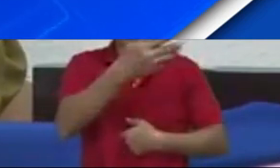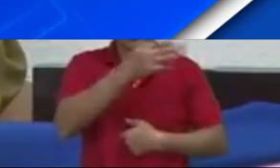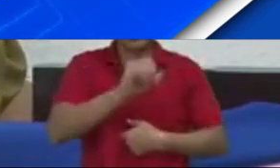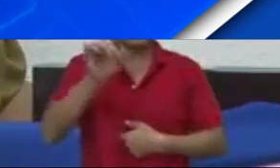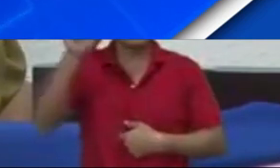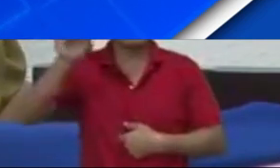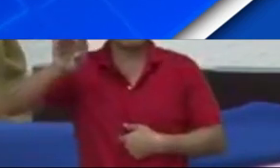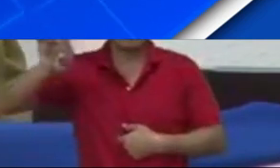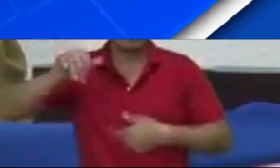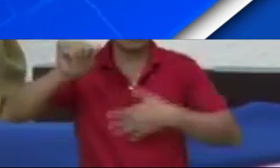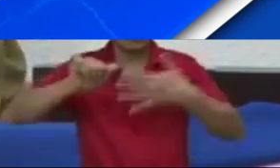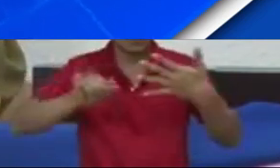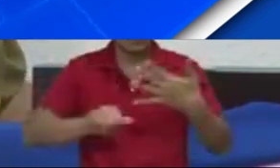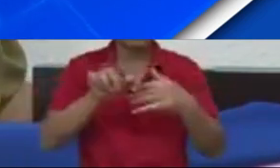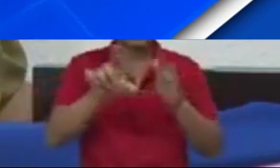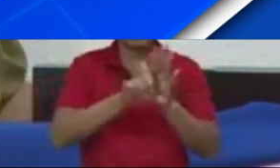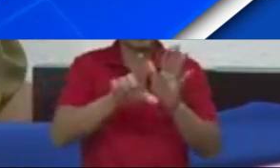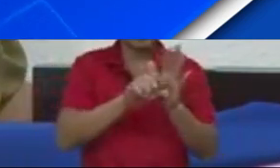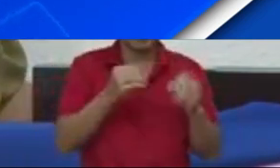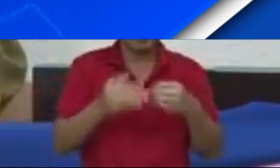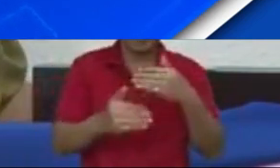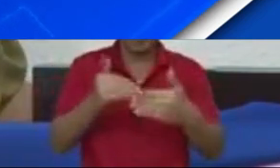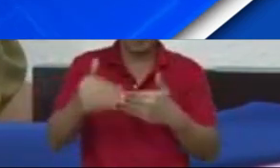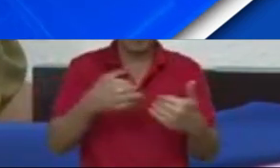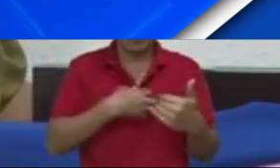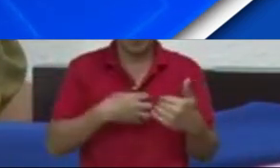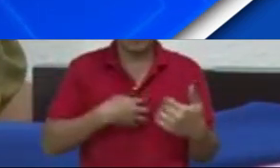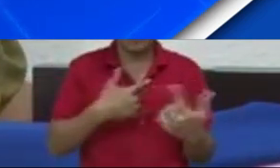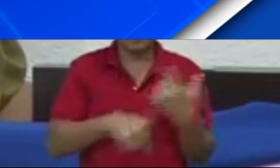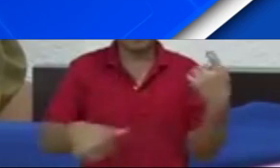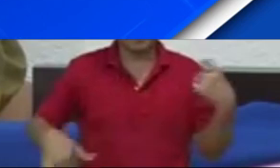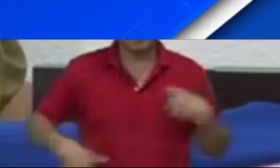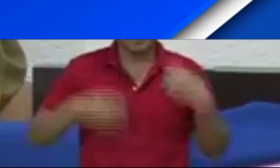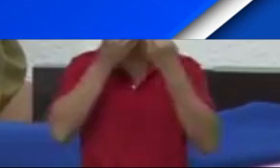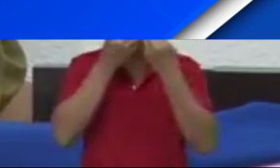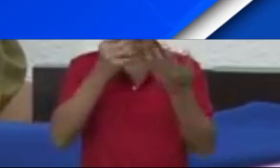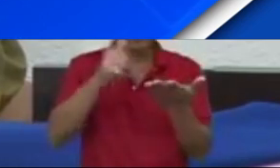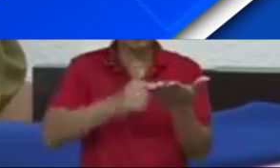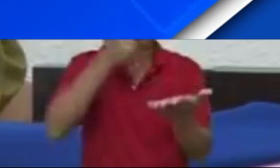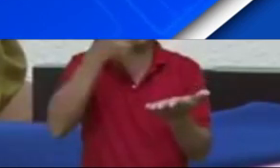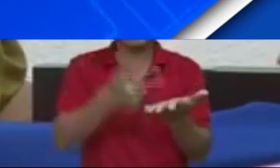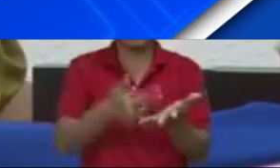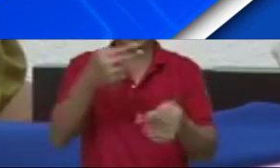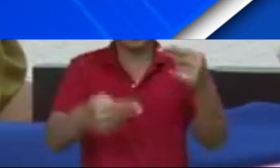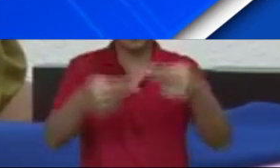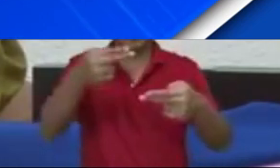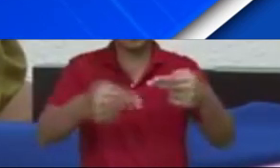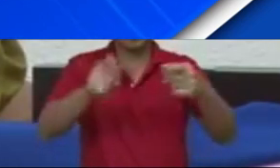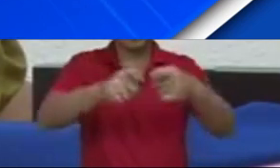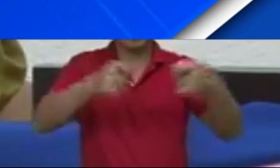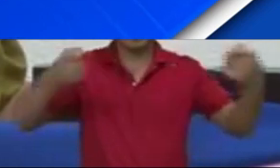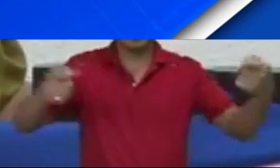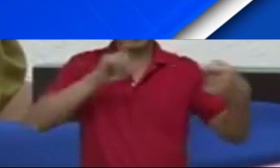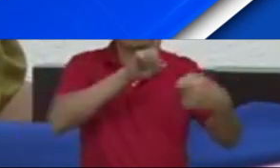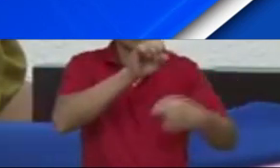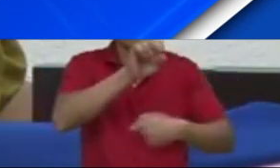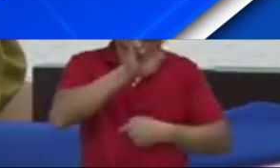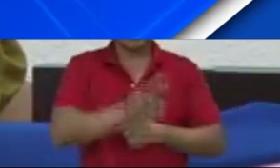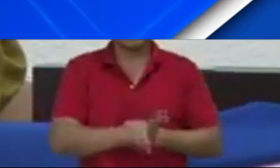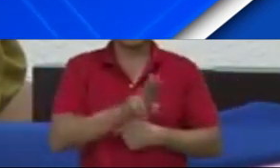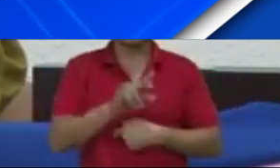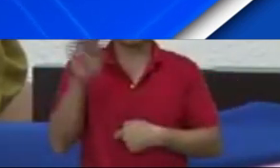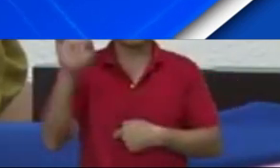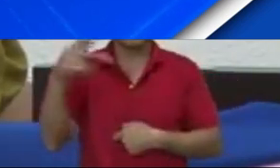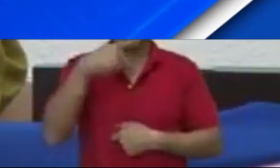organización, competencia y procedimiento del Poder Ejecutivo, publicada en la Gaceta Diario Oficial número 102 del 3 de junio